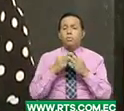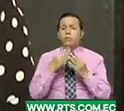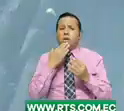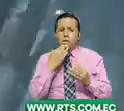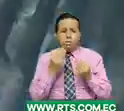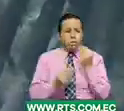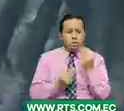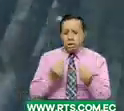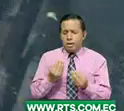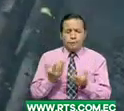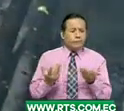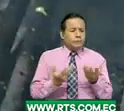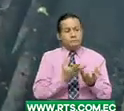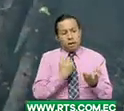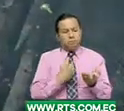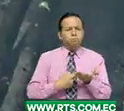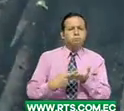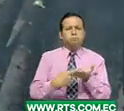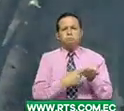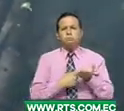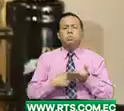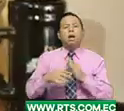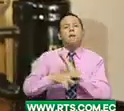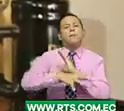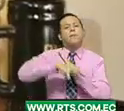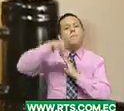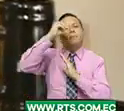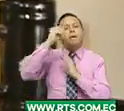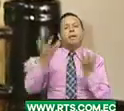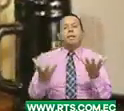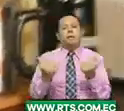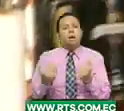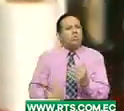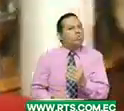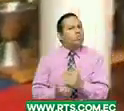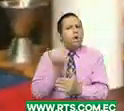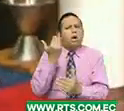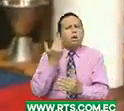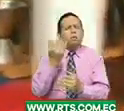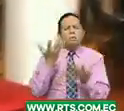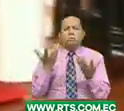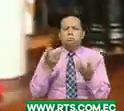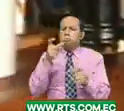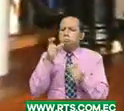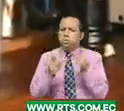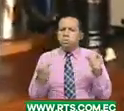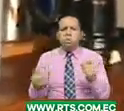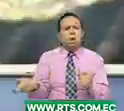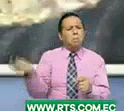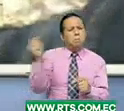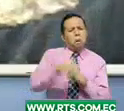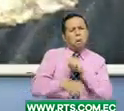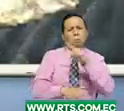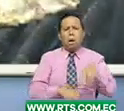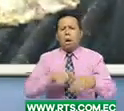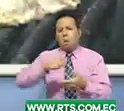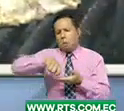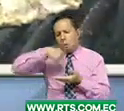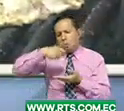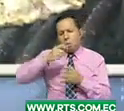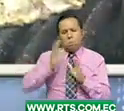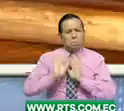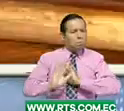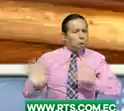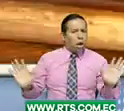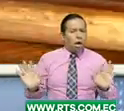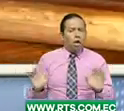este emprendimiento. Queríamos que sea algo innovador, donde la gente no solamente pueda venir a servirse un